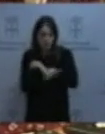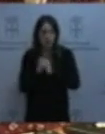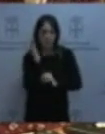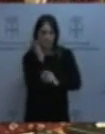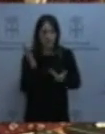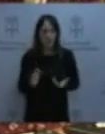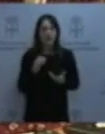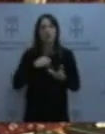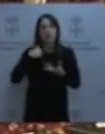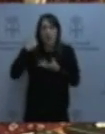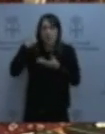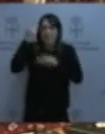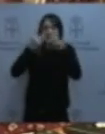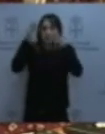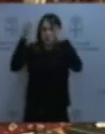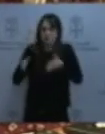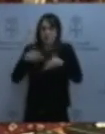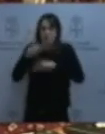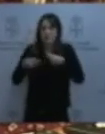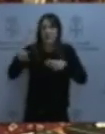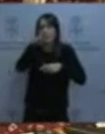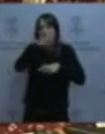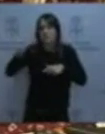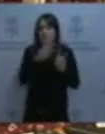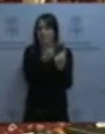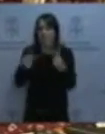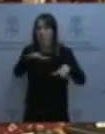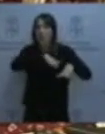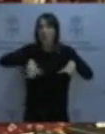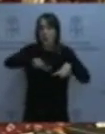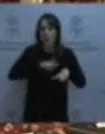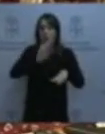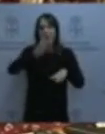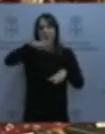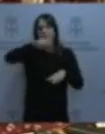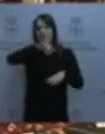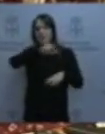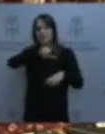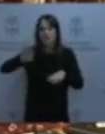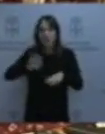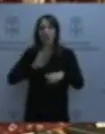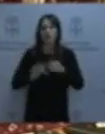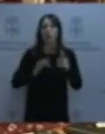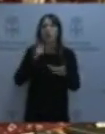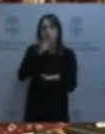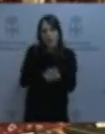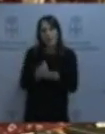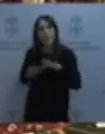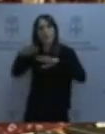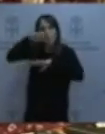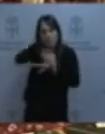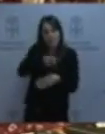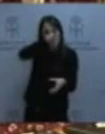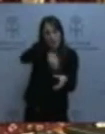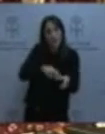ese momento? Emilio volvió a poner su cuerpo en esa movilización para gente que tenía el sentimiento de culpa, que se consideraban culpables